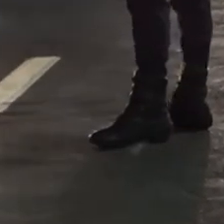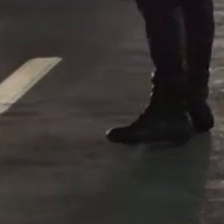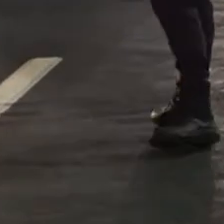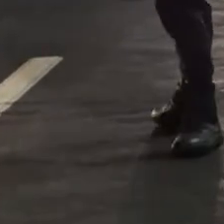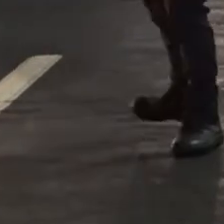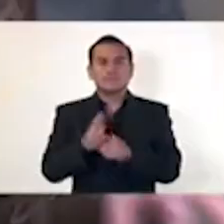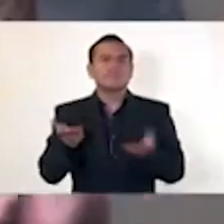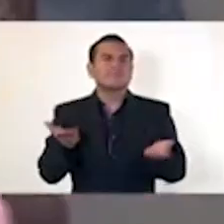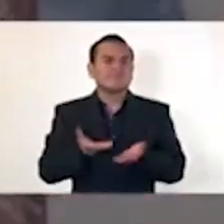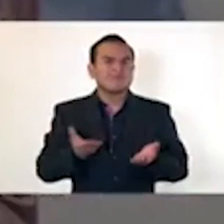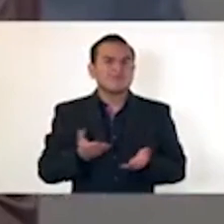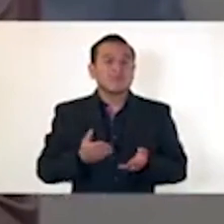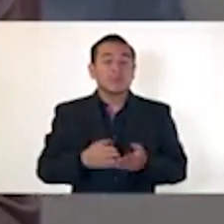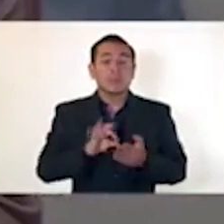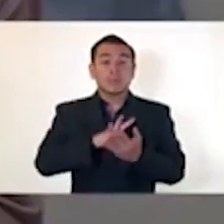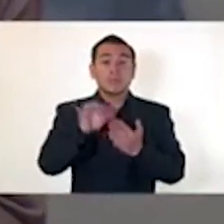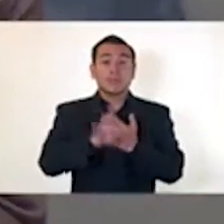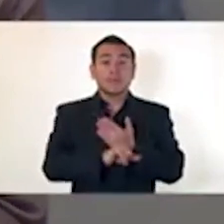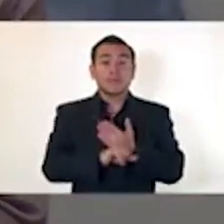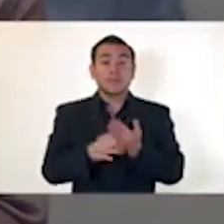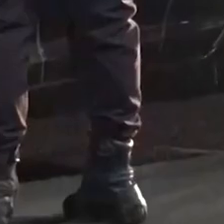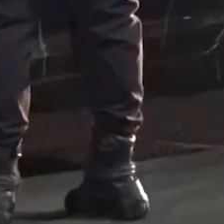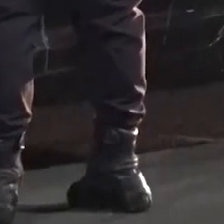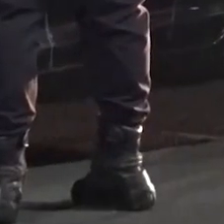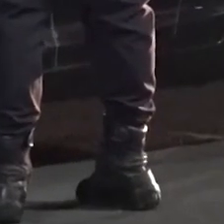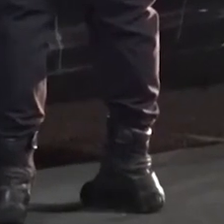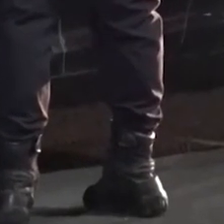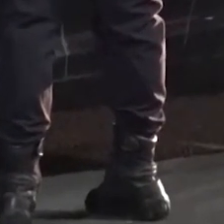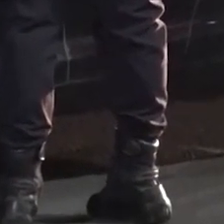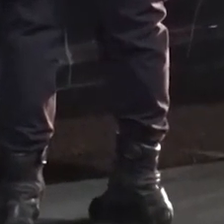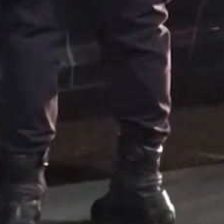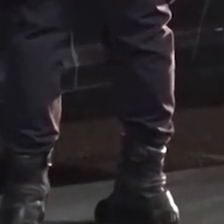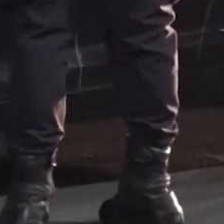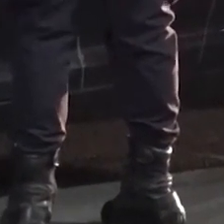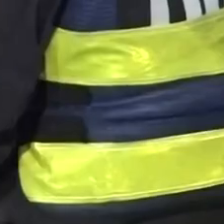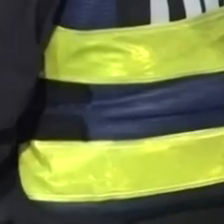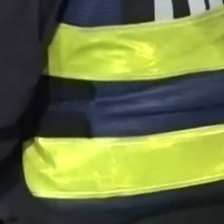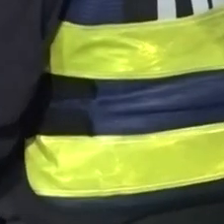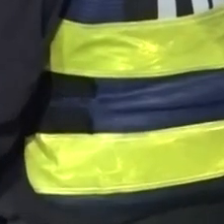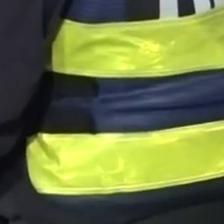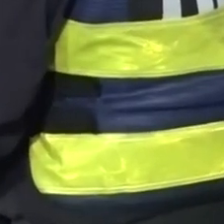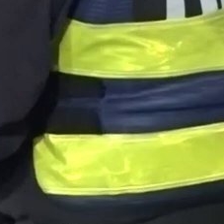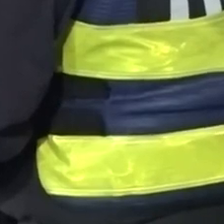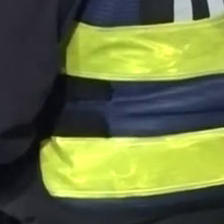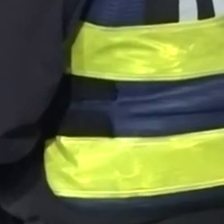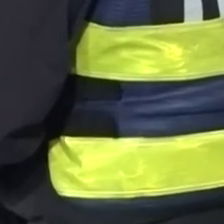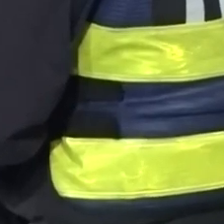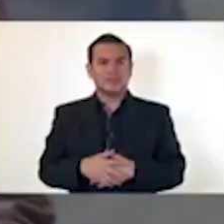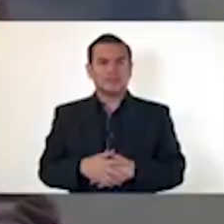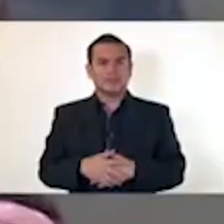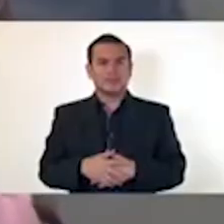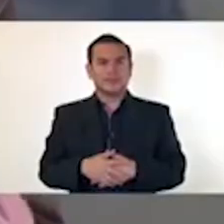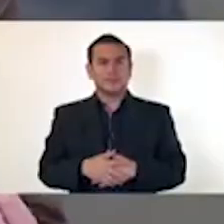transmisión comunitaria el mandatario pide a la población que acate el decreto ejecutivo que según bukele no se está cumpliendo